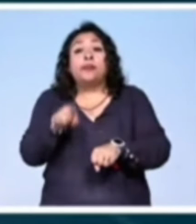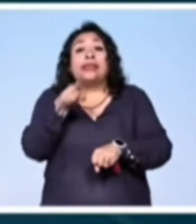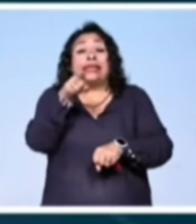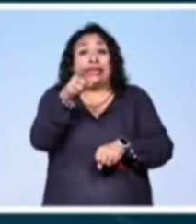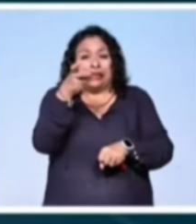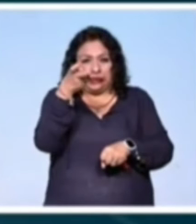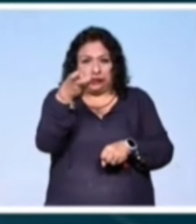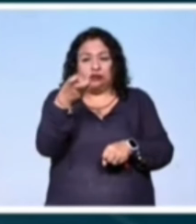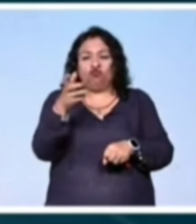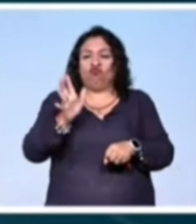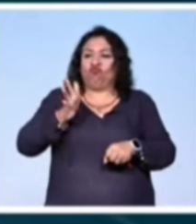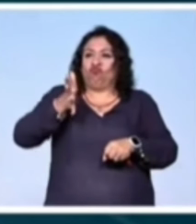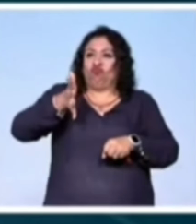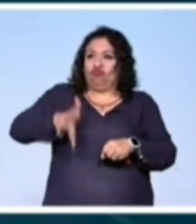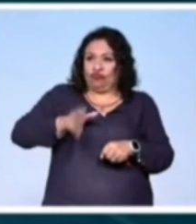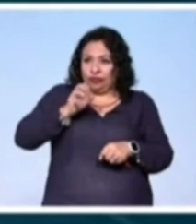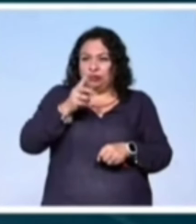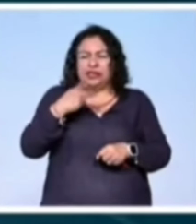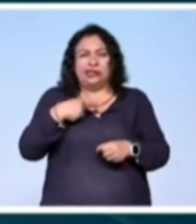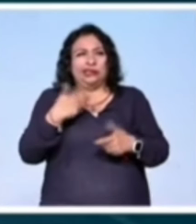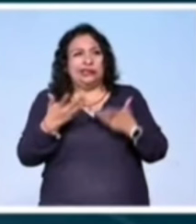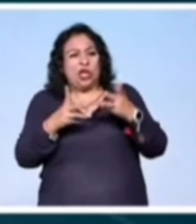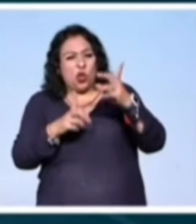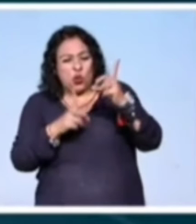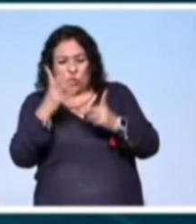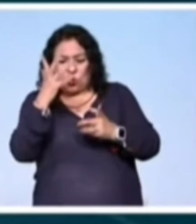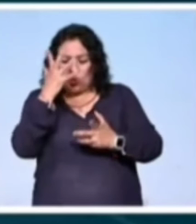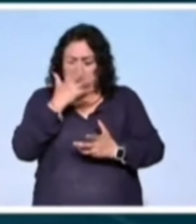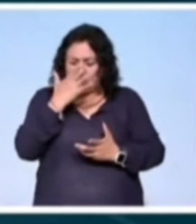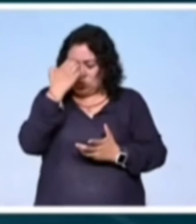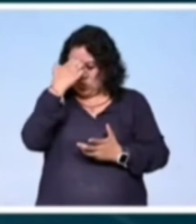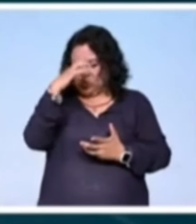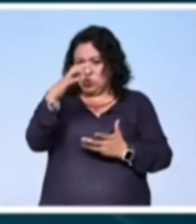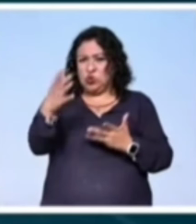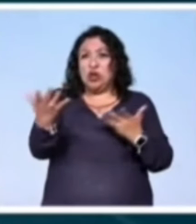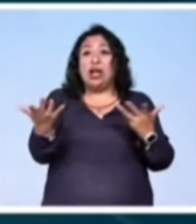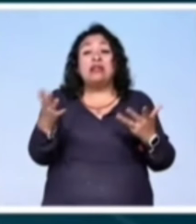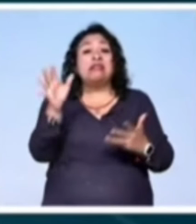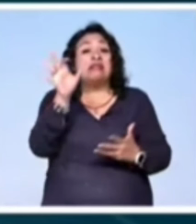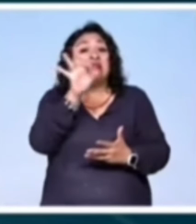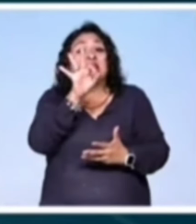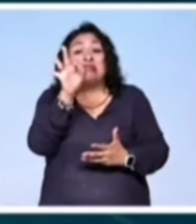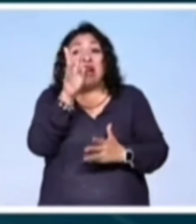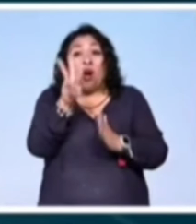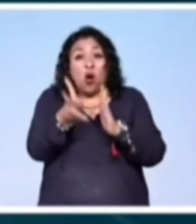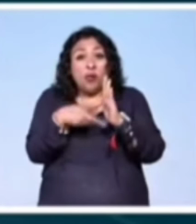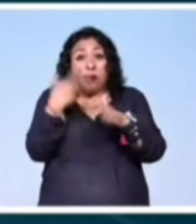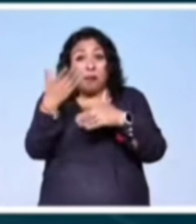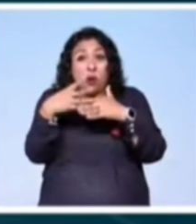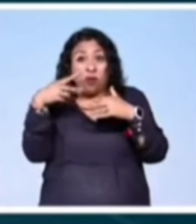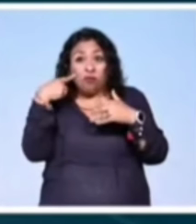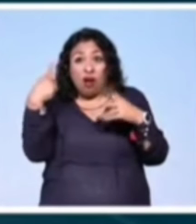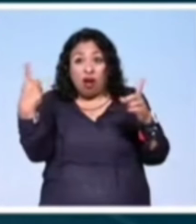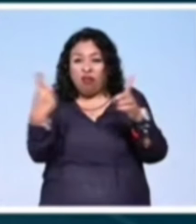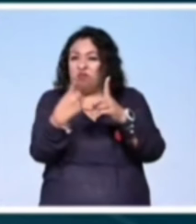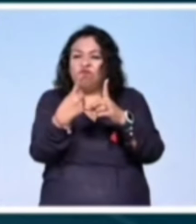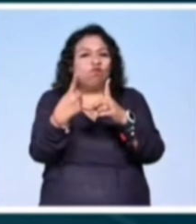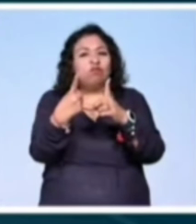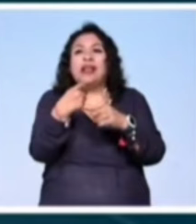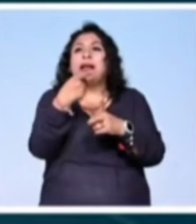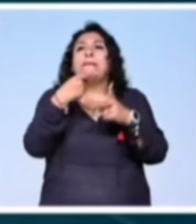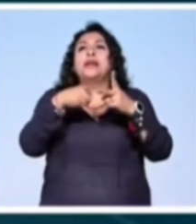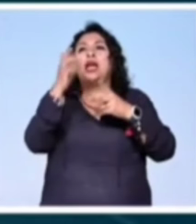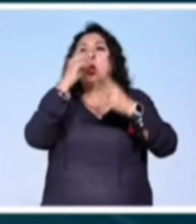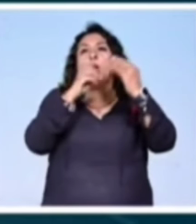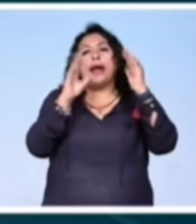Este hecho lo llena de orgullo, pero también de dudas, tristeza, melancolía, y es que quizás nunca los vuelva a ver. Así comienza la